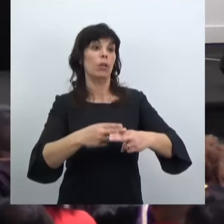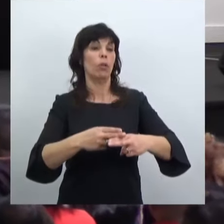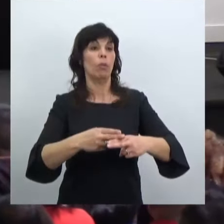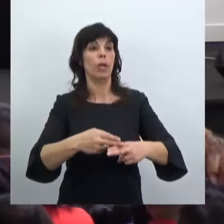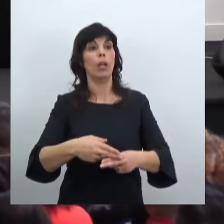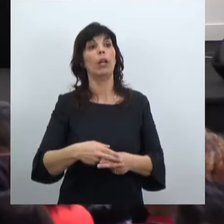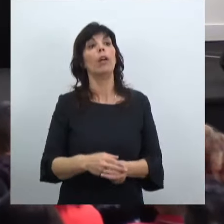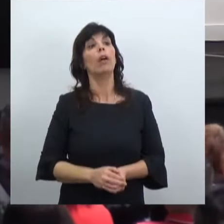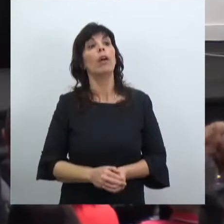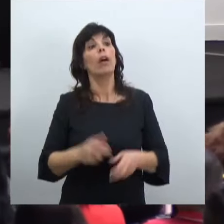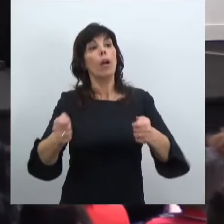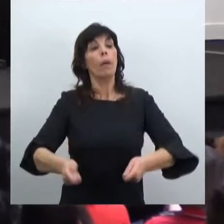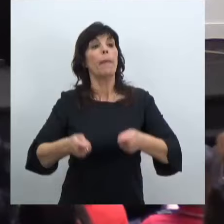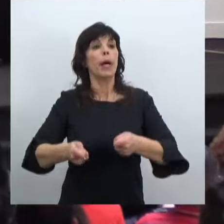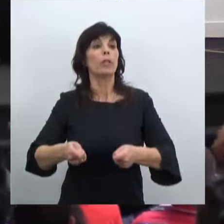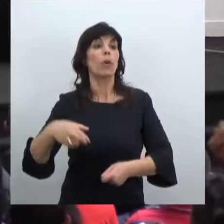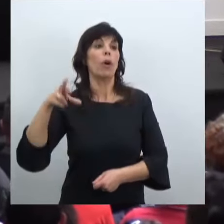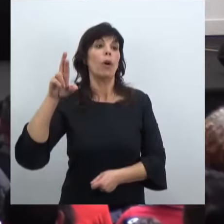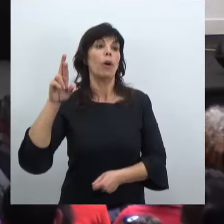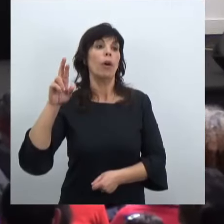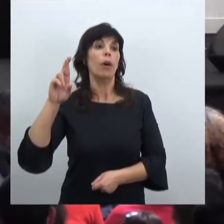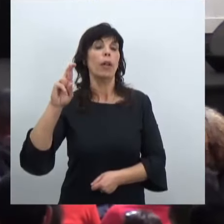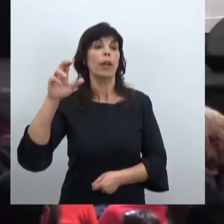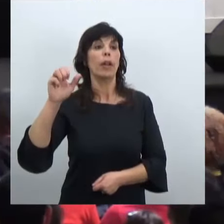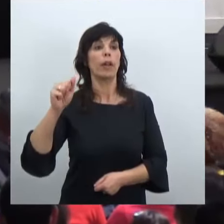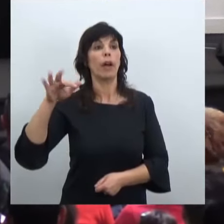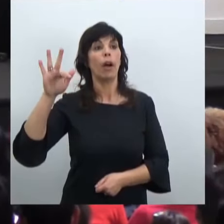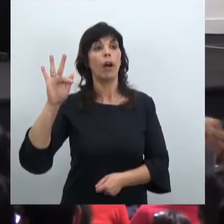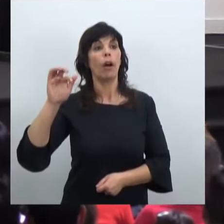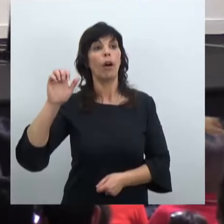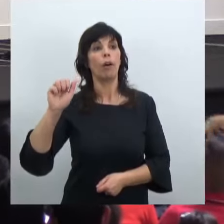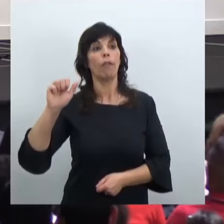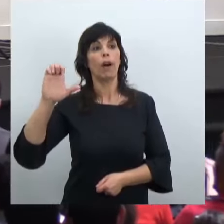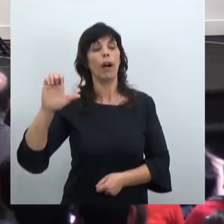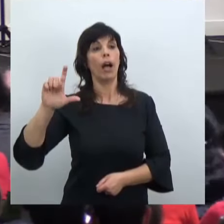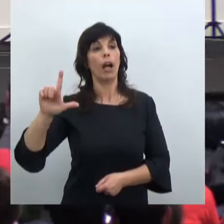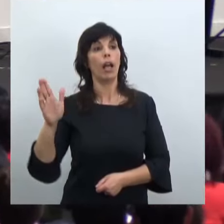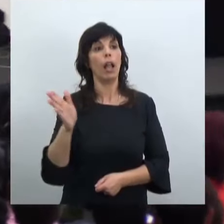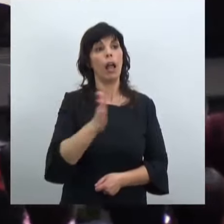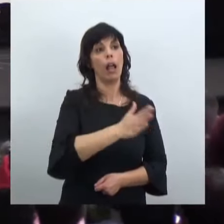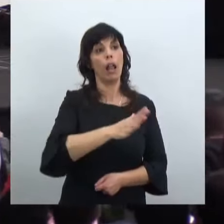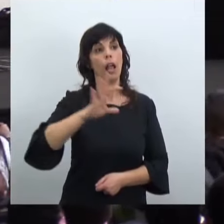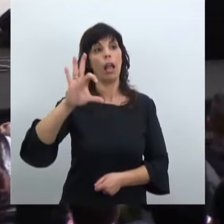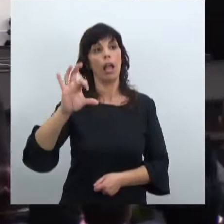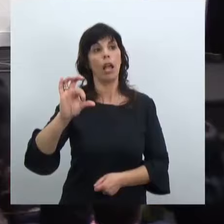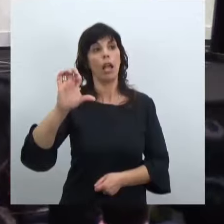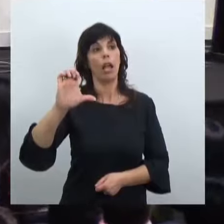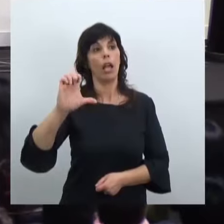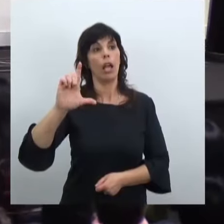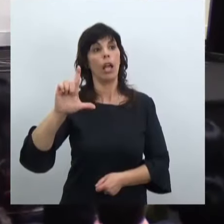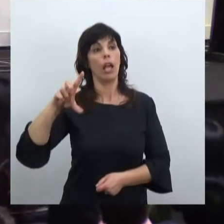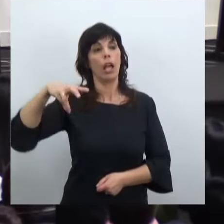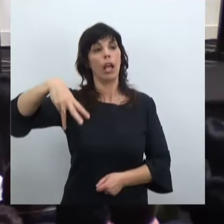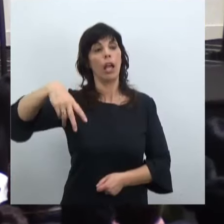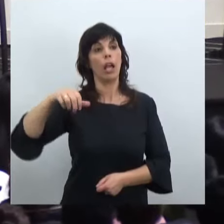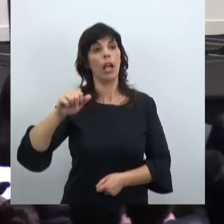el apóstol o pastor Ángel Zapata de Cartagena, de Murcia. Van a estar con nosotros y vamos a